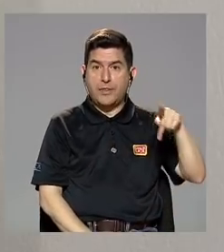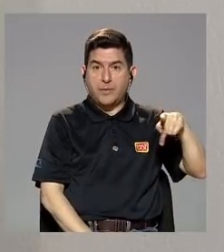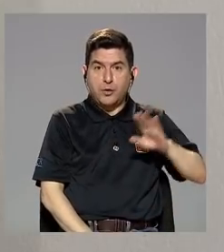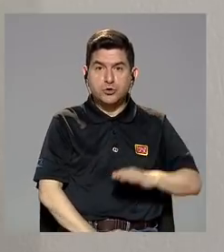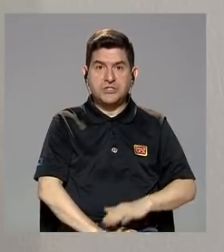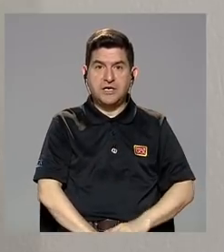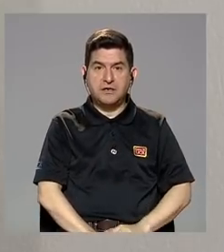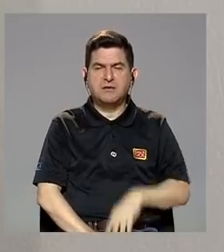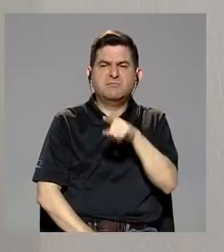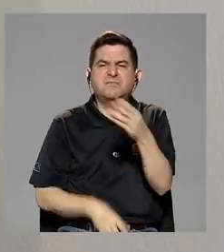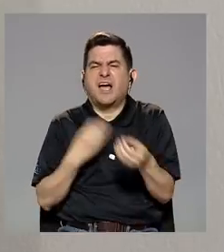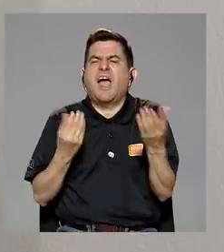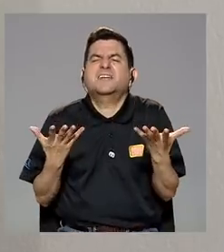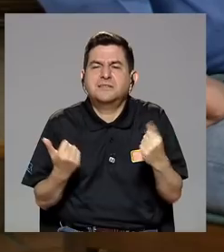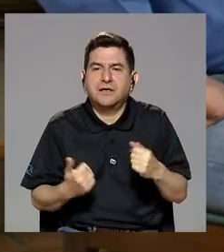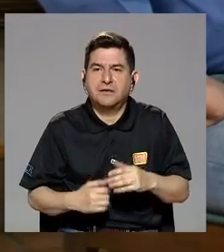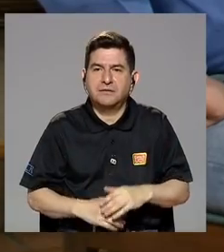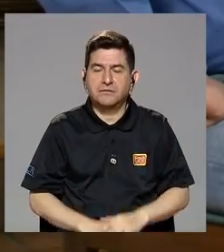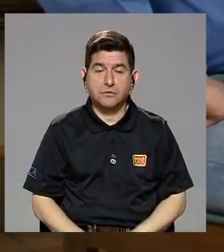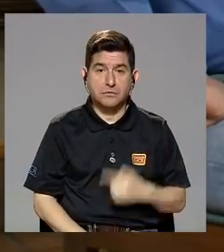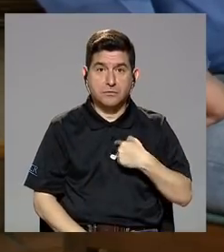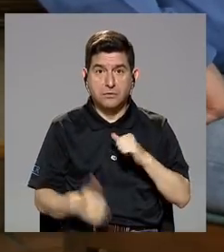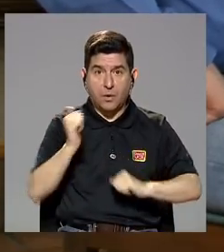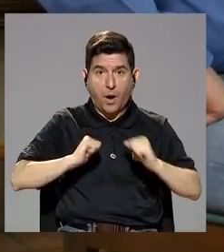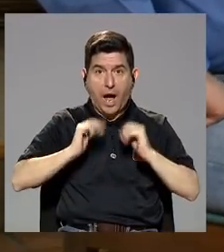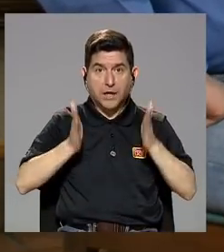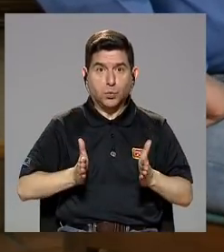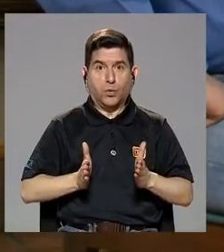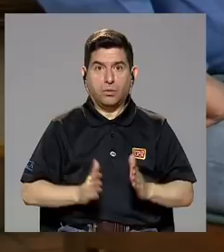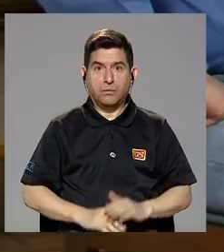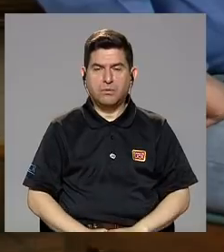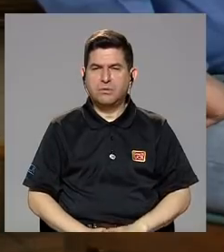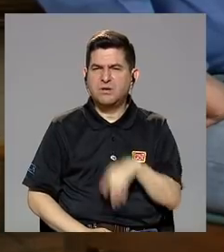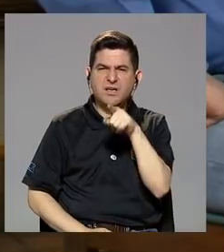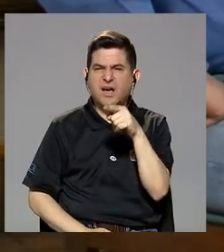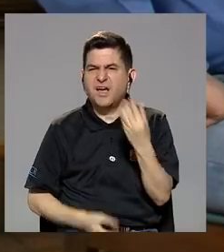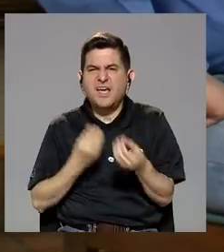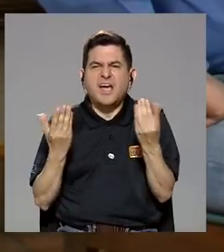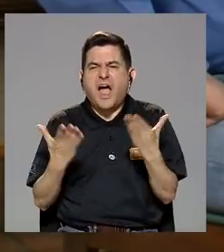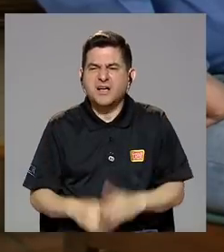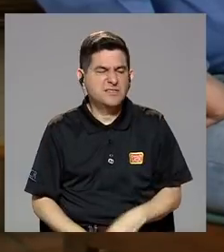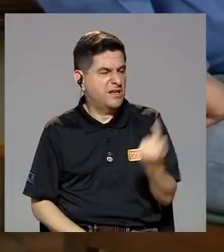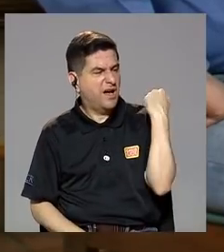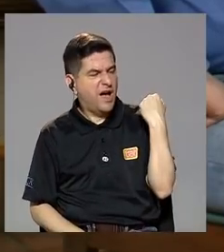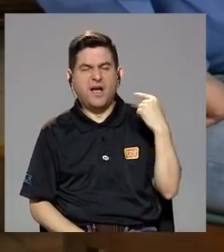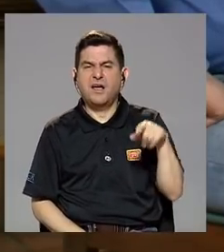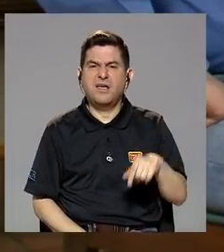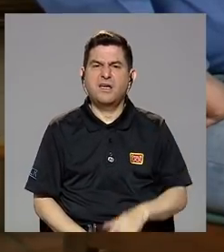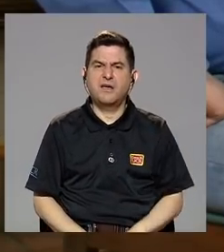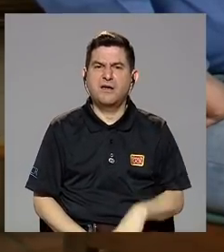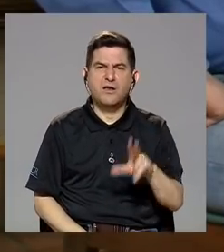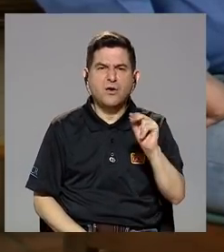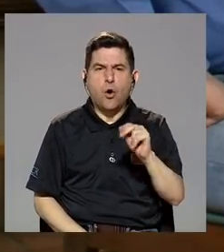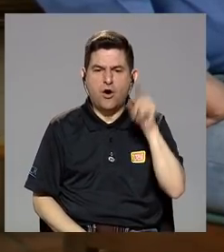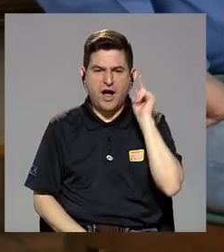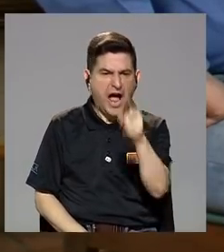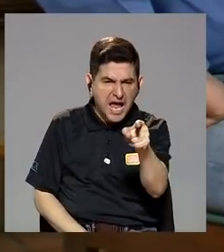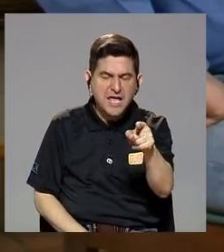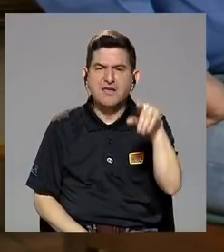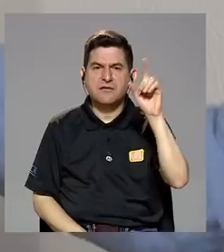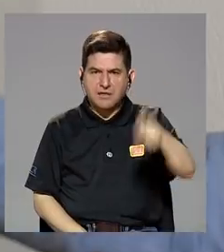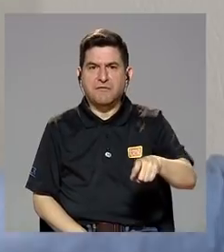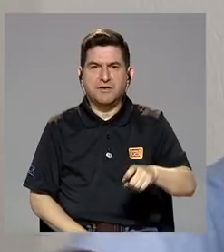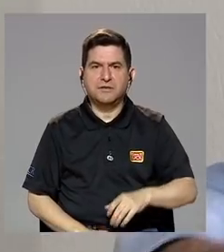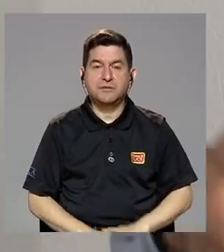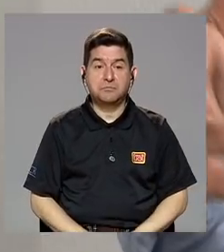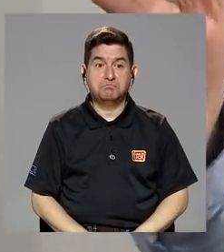chile y usted qué hace soy actor le duplicó y que hace ahí que no está aquí enseñarle el escenario